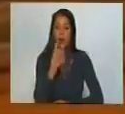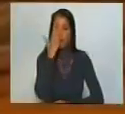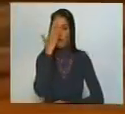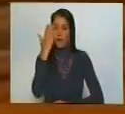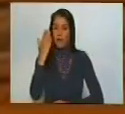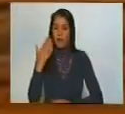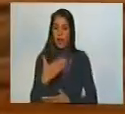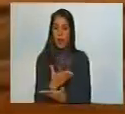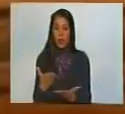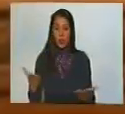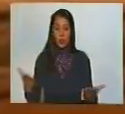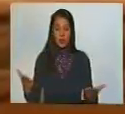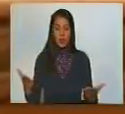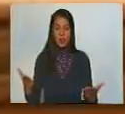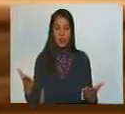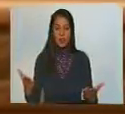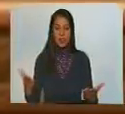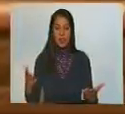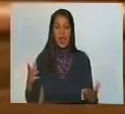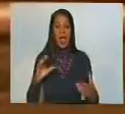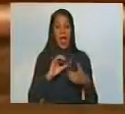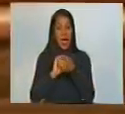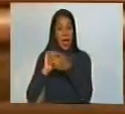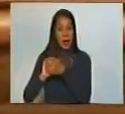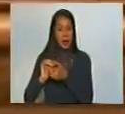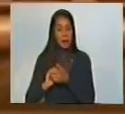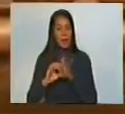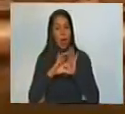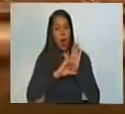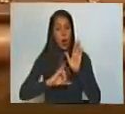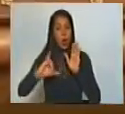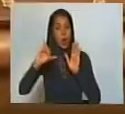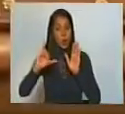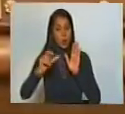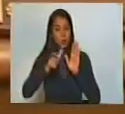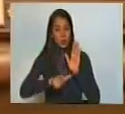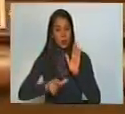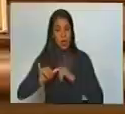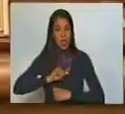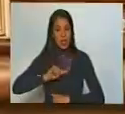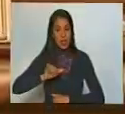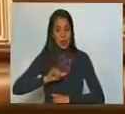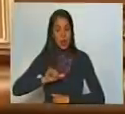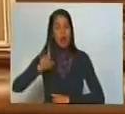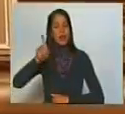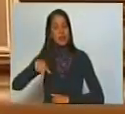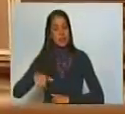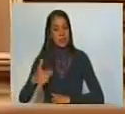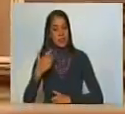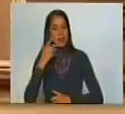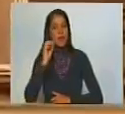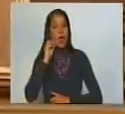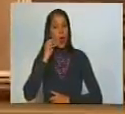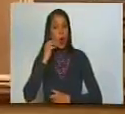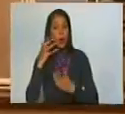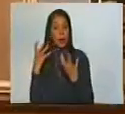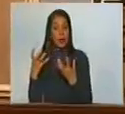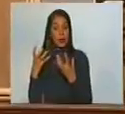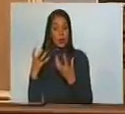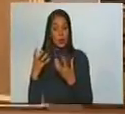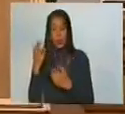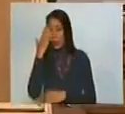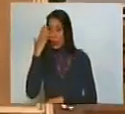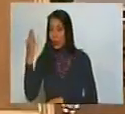no solo frente a mis compañeros constituyentes, ¿no?, sino a esta cantidad de jóvenes que está acá,